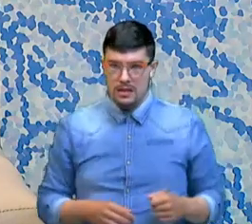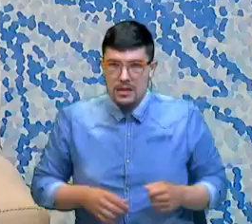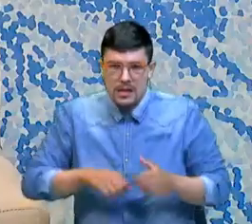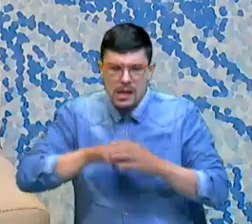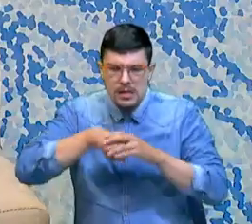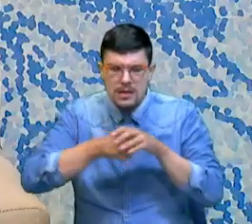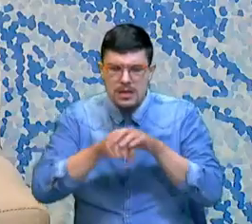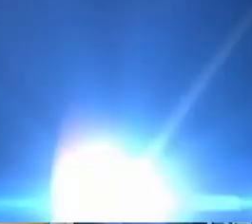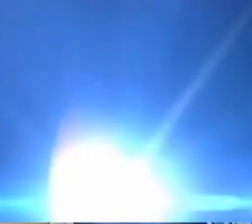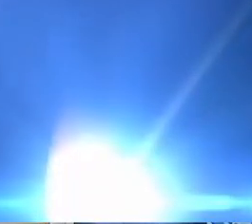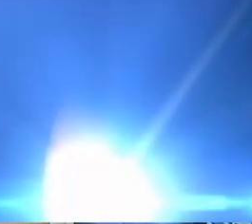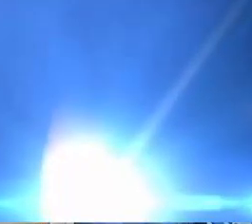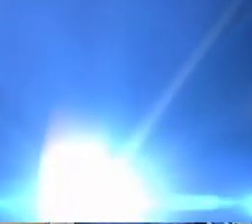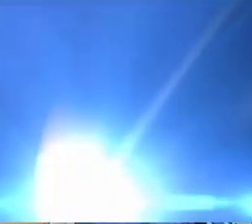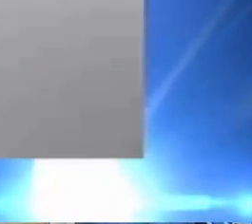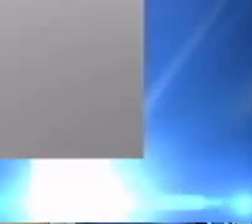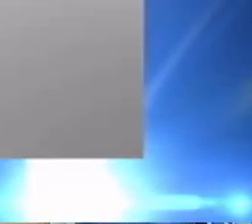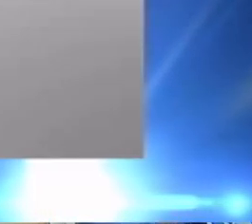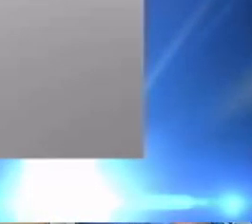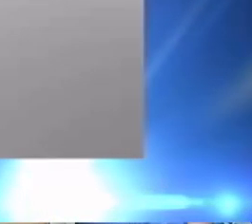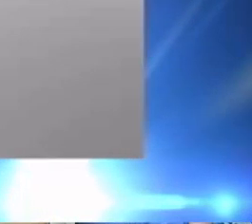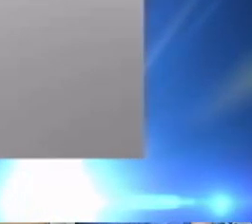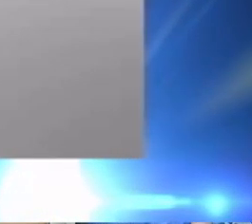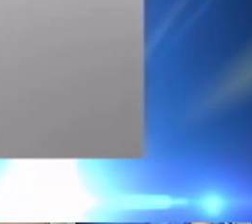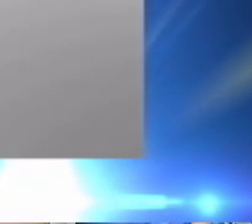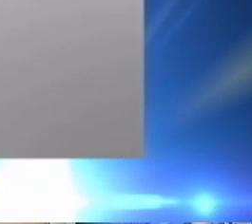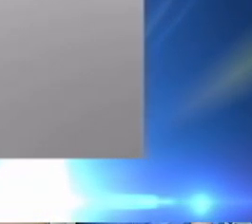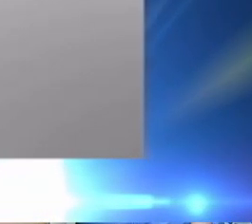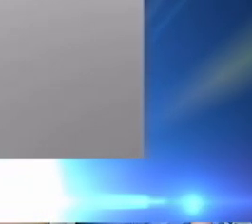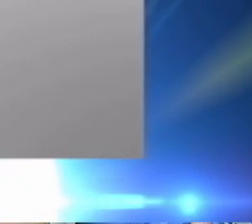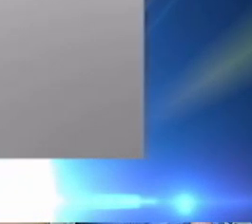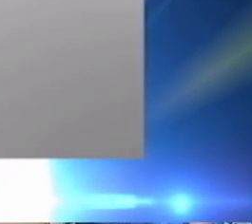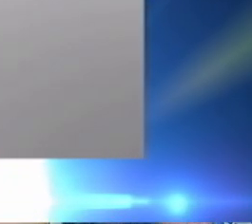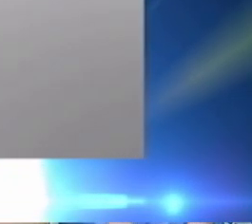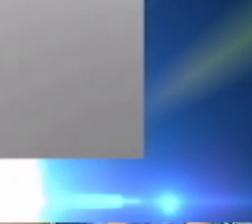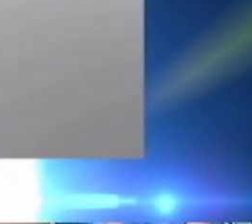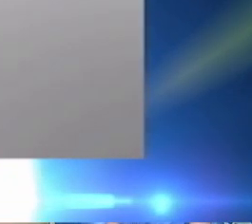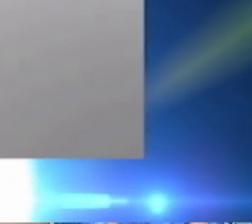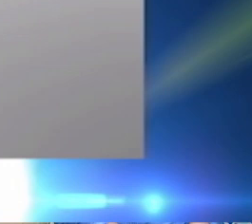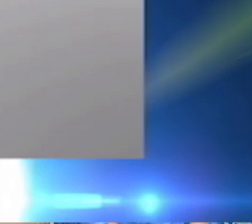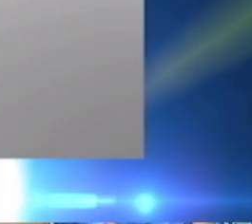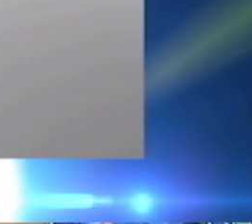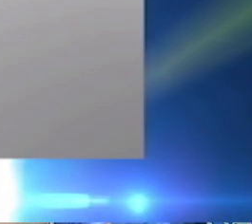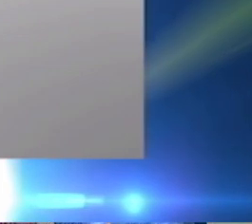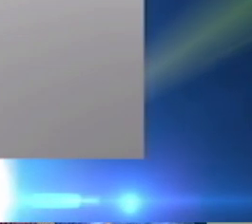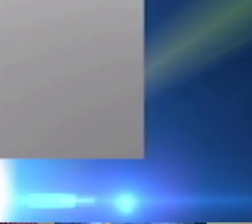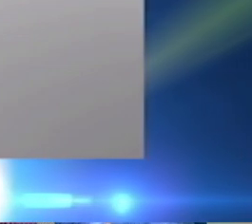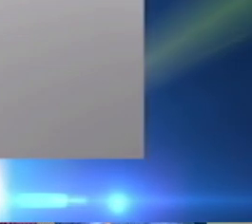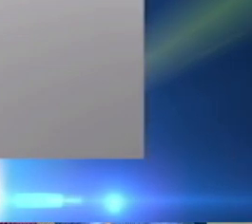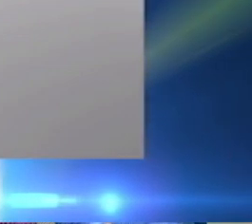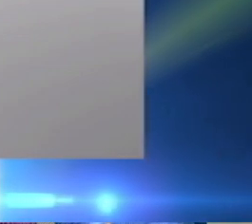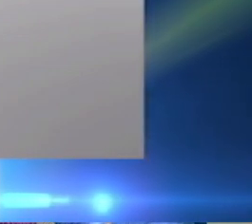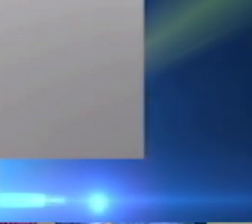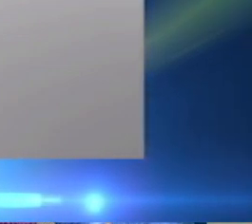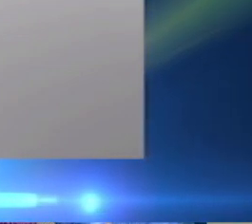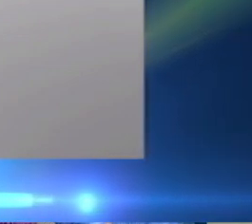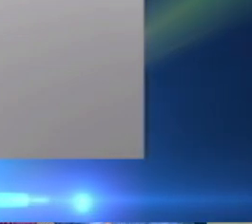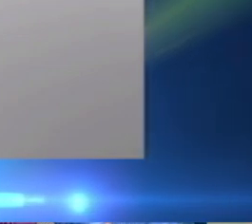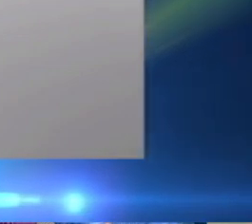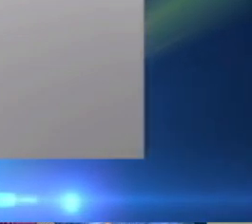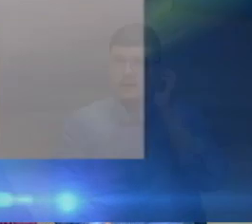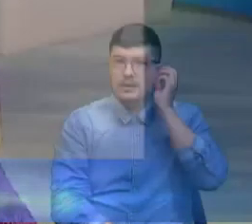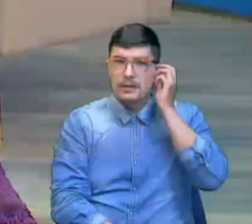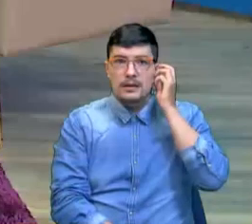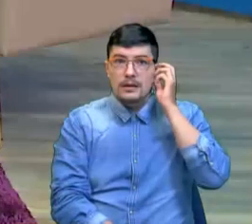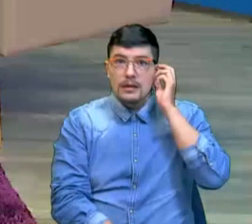es laboral. Y la ARL dice que es común. ¿Qué me aconseja hacer? En este caso debe estar en